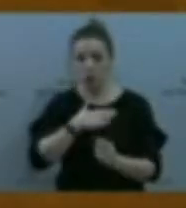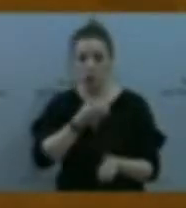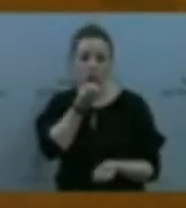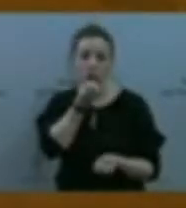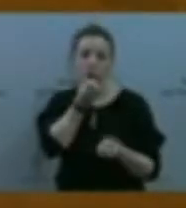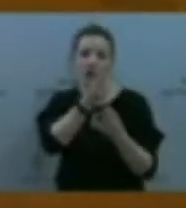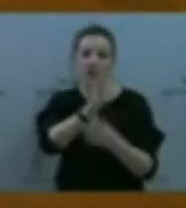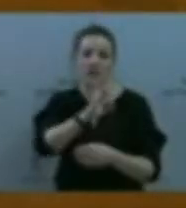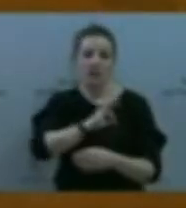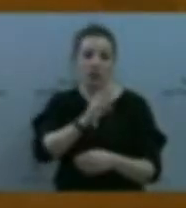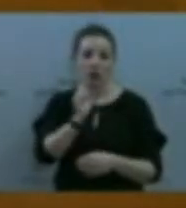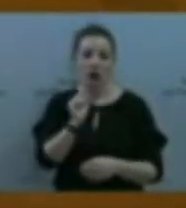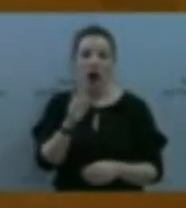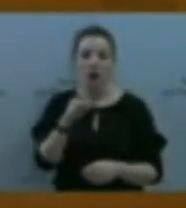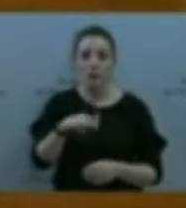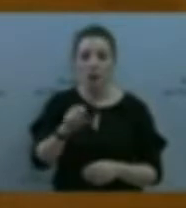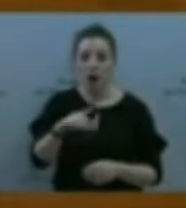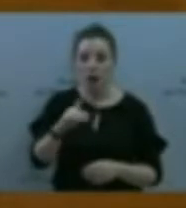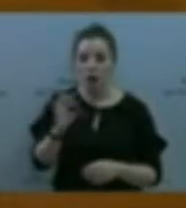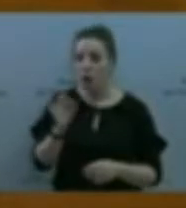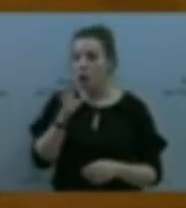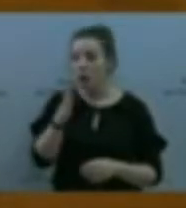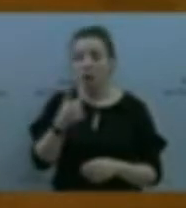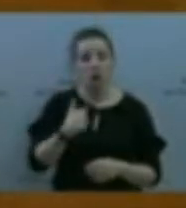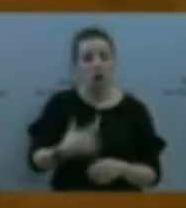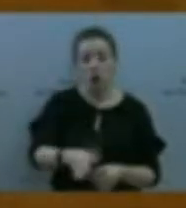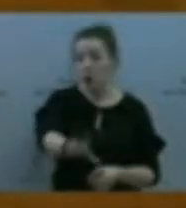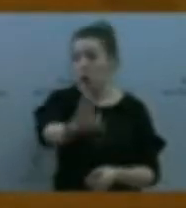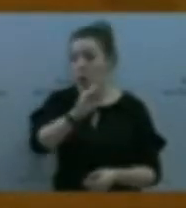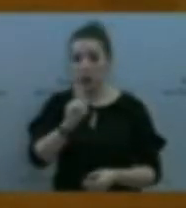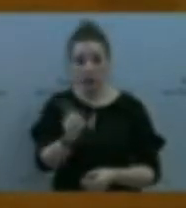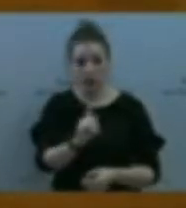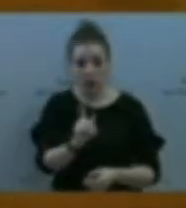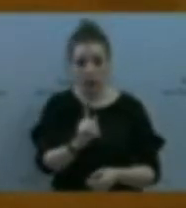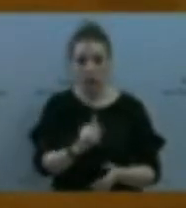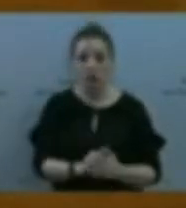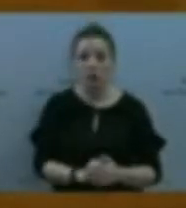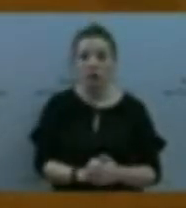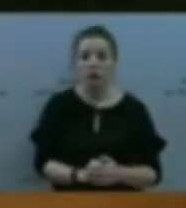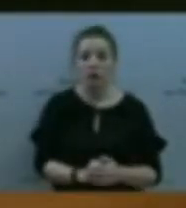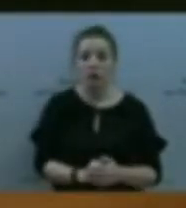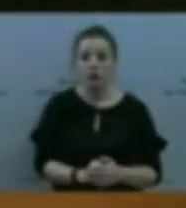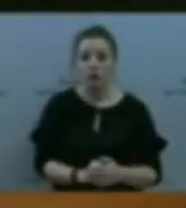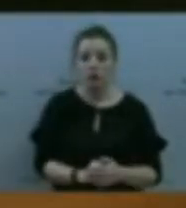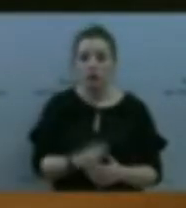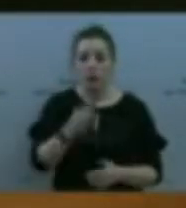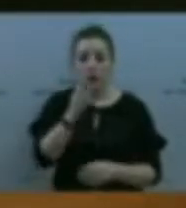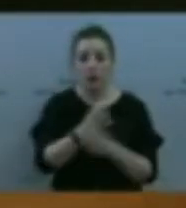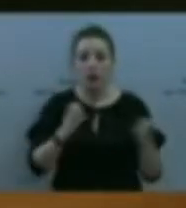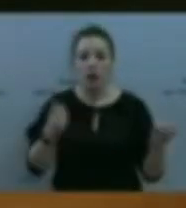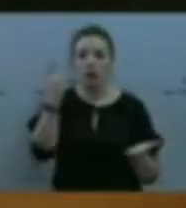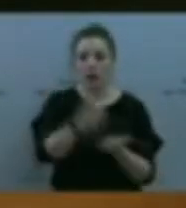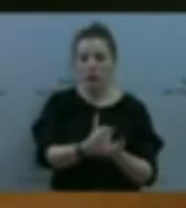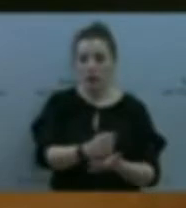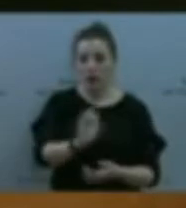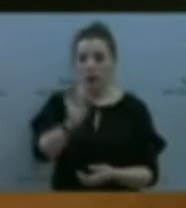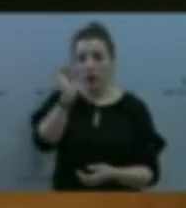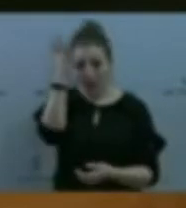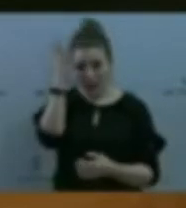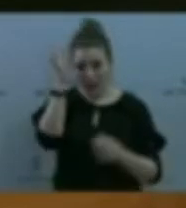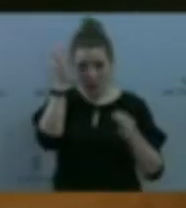no alcanzo a entender por qué se trae de nuevo a la Cámara. Es decir, esta iniciativa exactamente la misma, es que